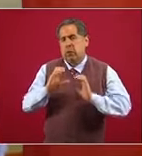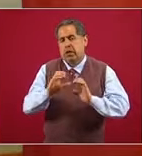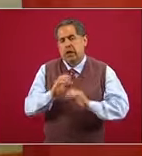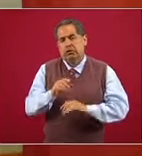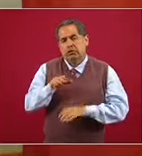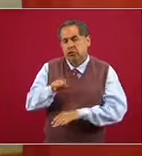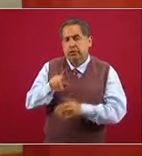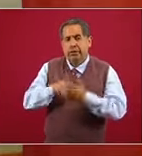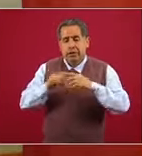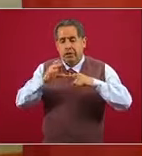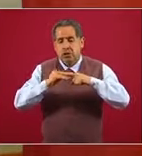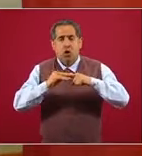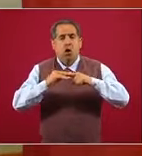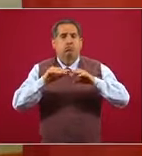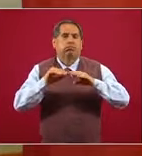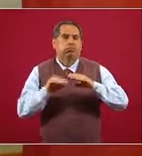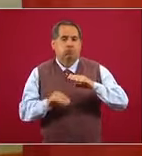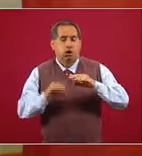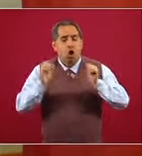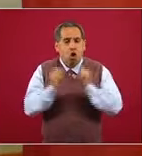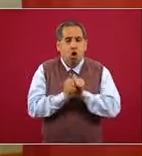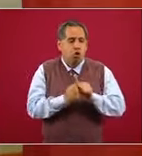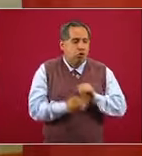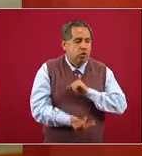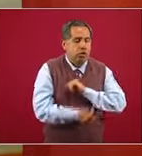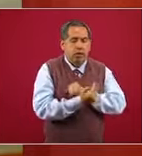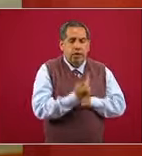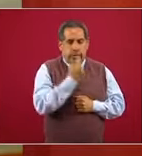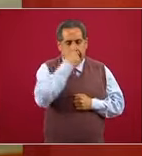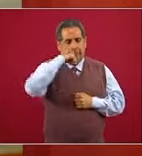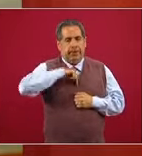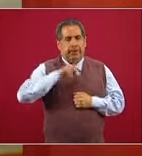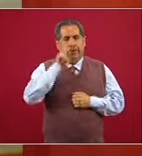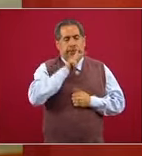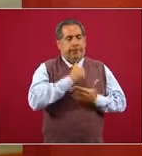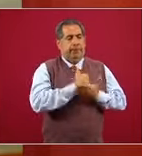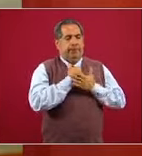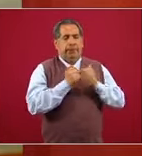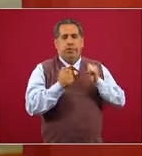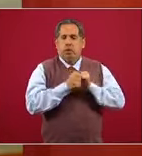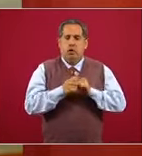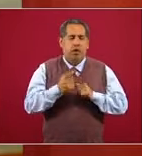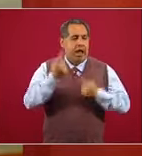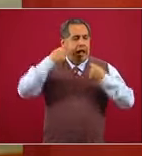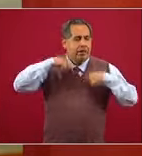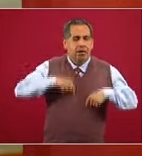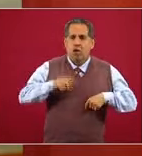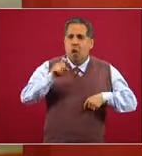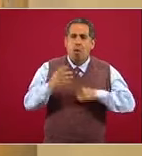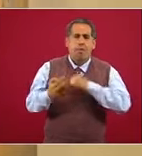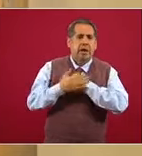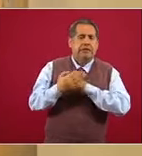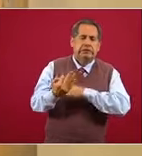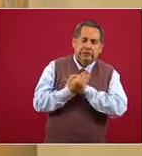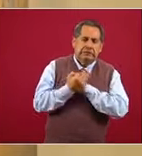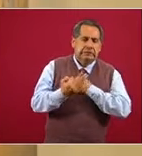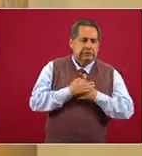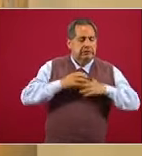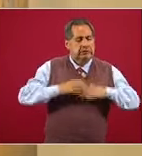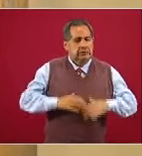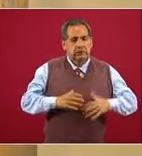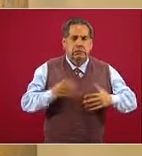sobre todo con oxígeno suplementario e hidratación, independientemente de que usted tenga o no una prueba para